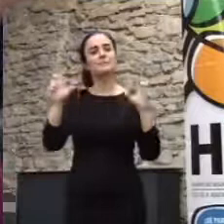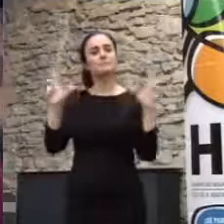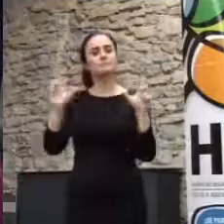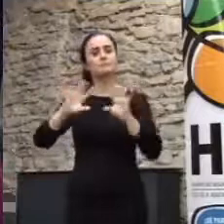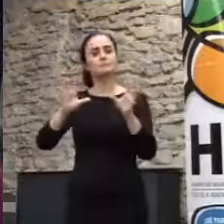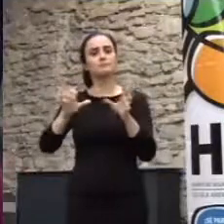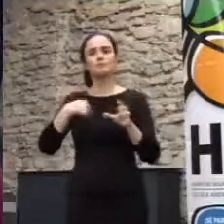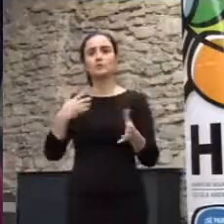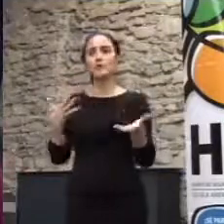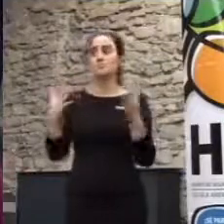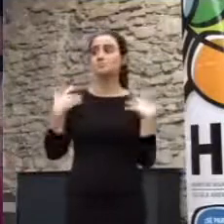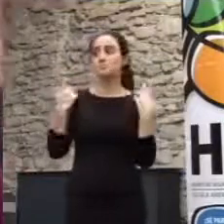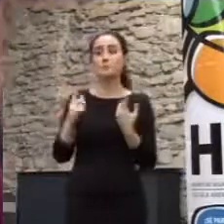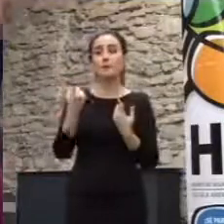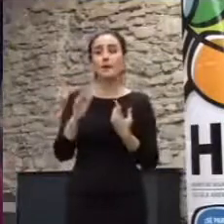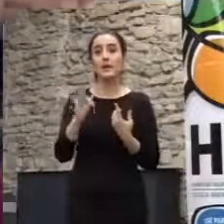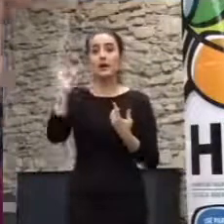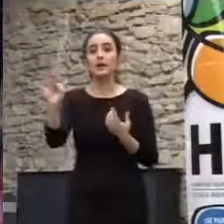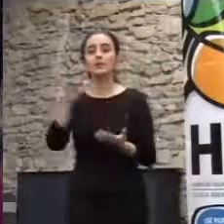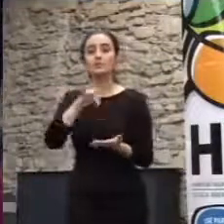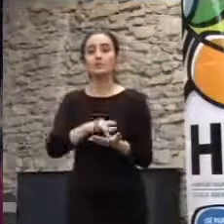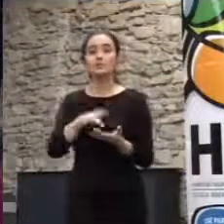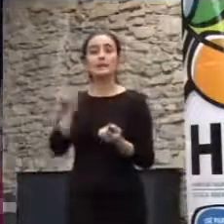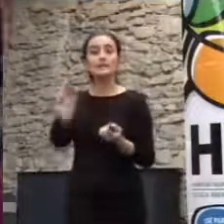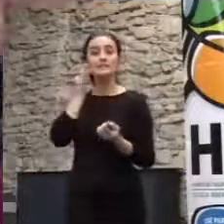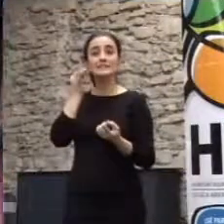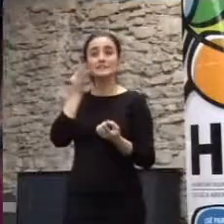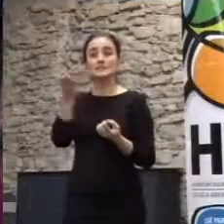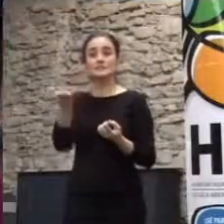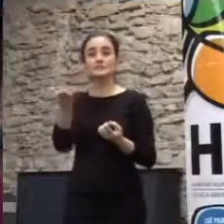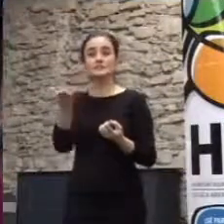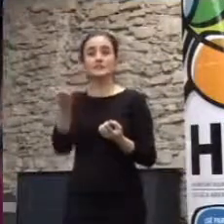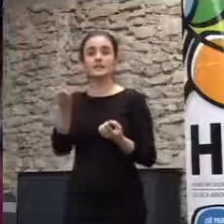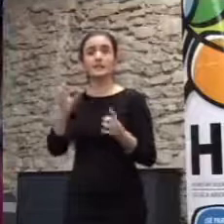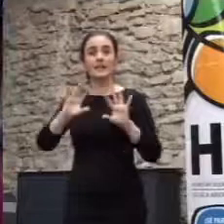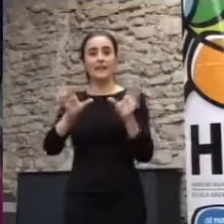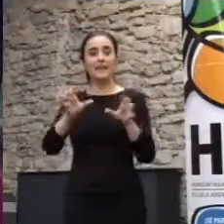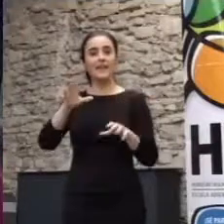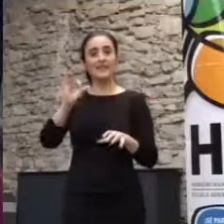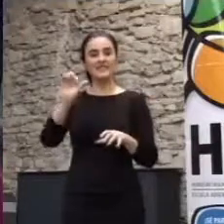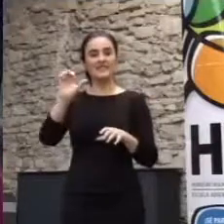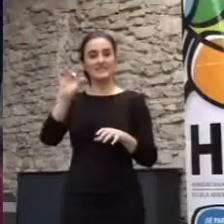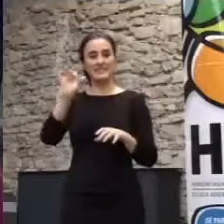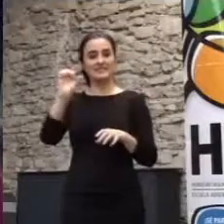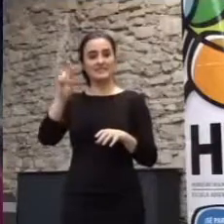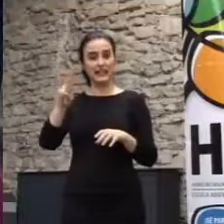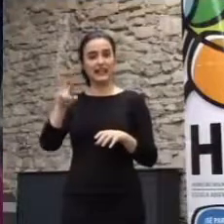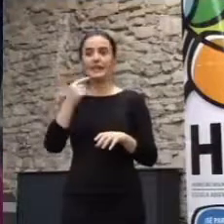sorprendido la primera intervención por parte de la representante, en este caso, de Ana Ser, cuando ha dicho que